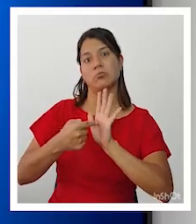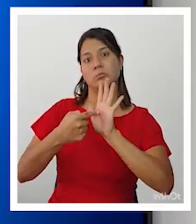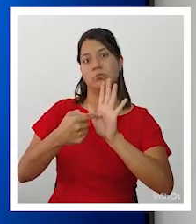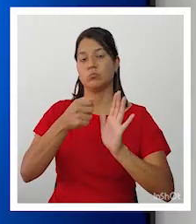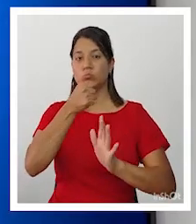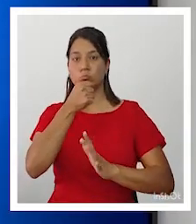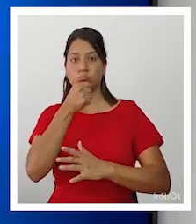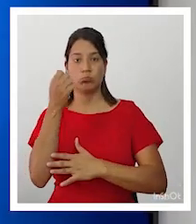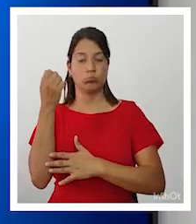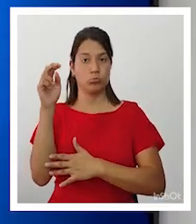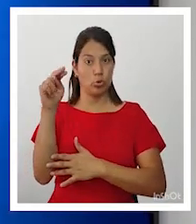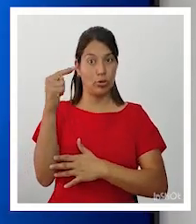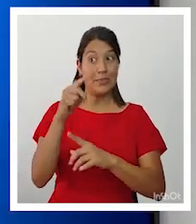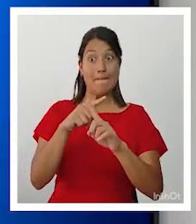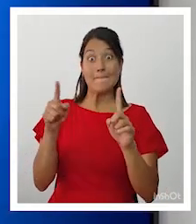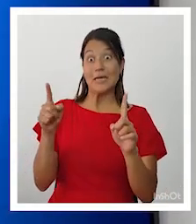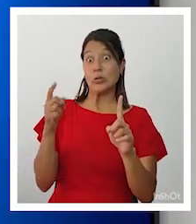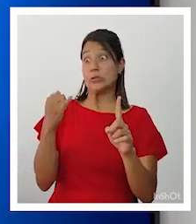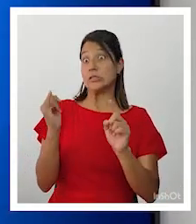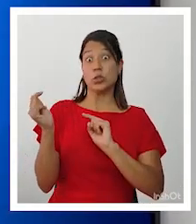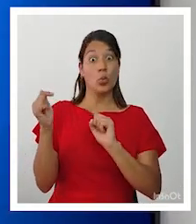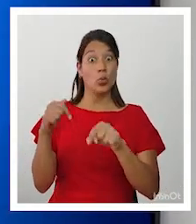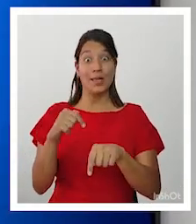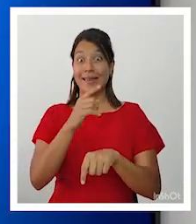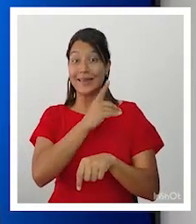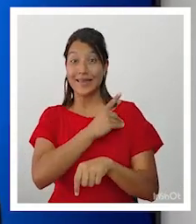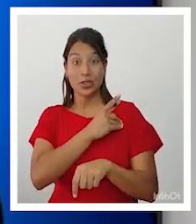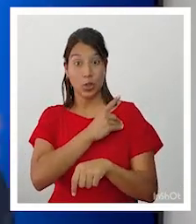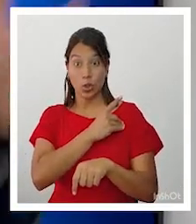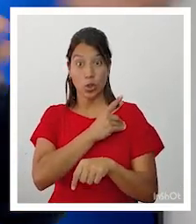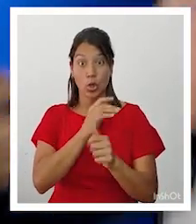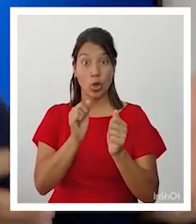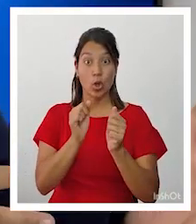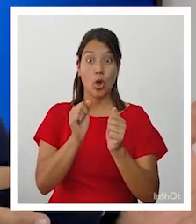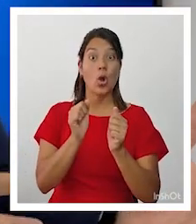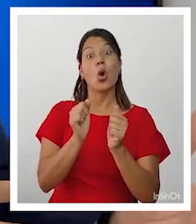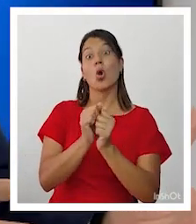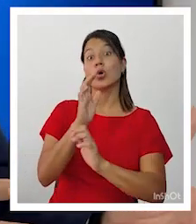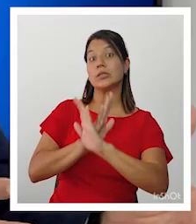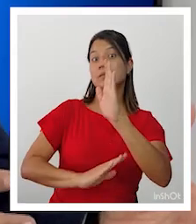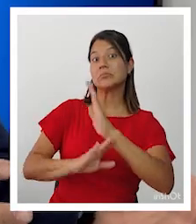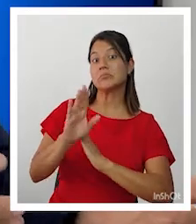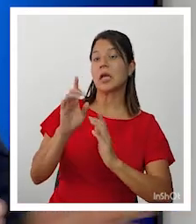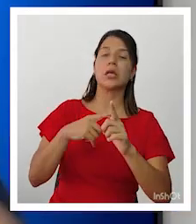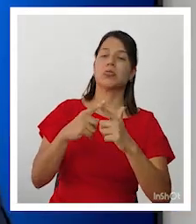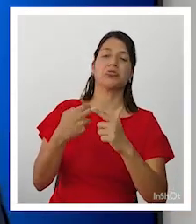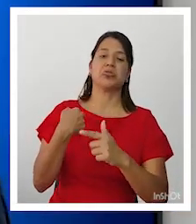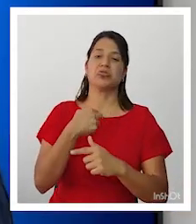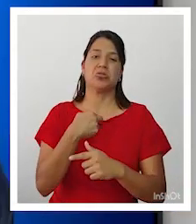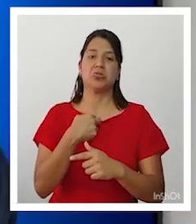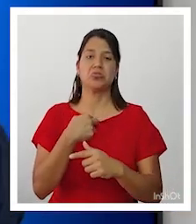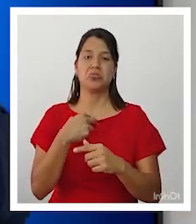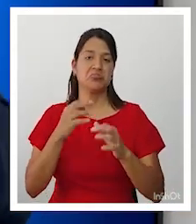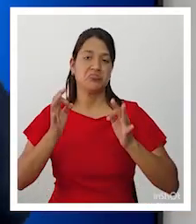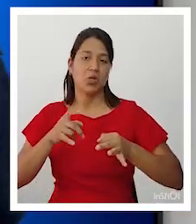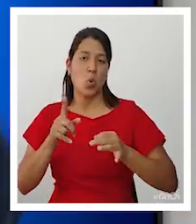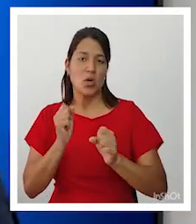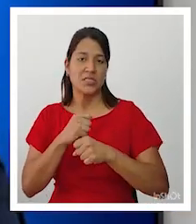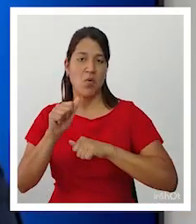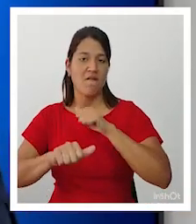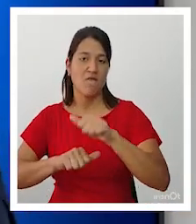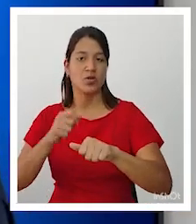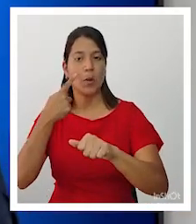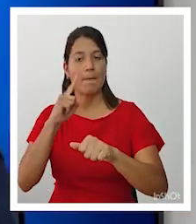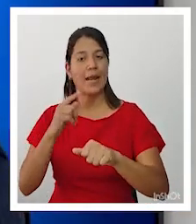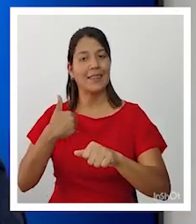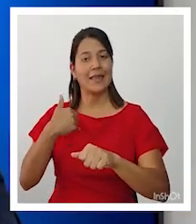esa situación, probablemente no hubiéramos hecho el esfuerzo. Y quería mostrarle a la gente